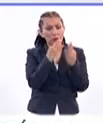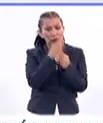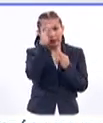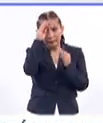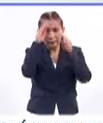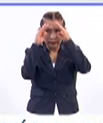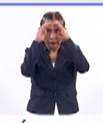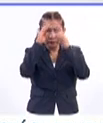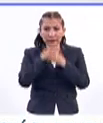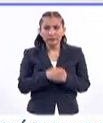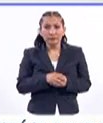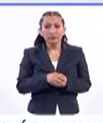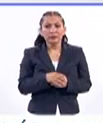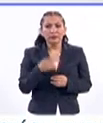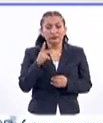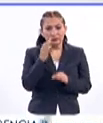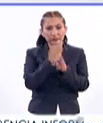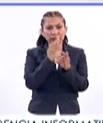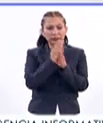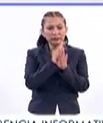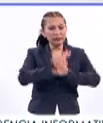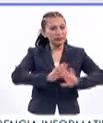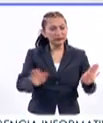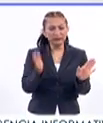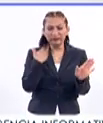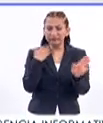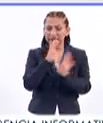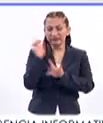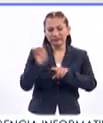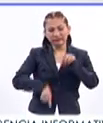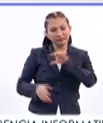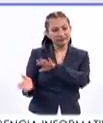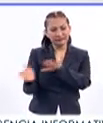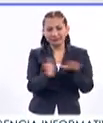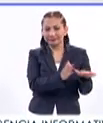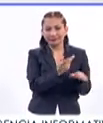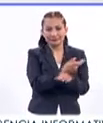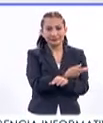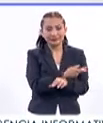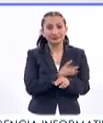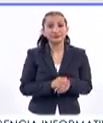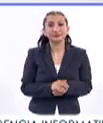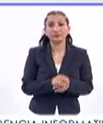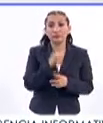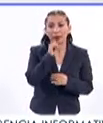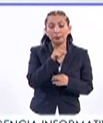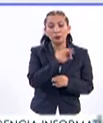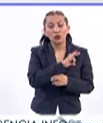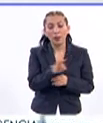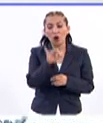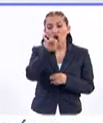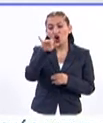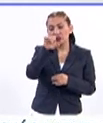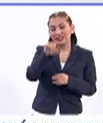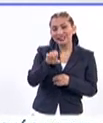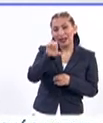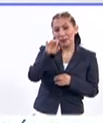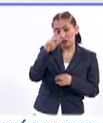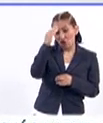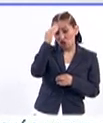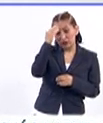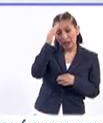pensamiento. Pero digamos, ahorita eso ya está más que superado. Podemos también acercarnos a un José